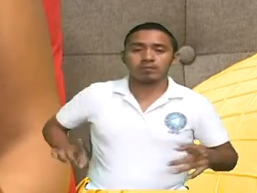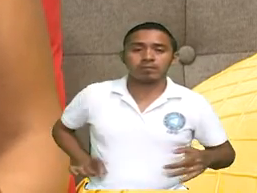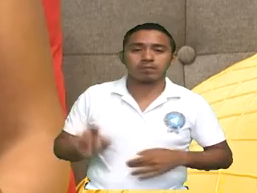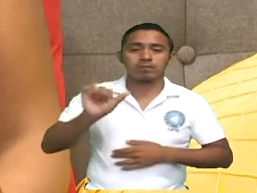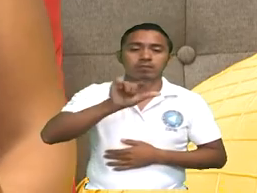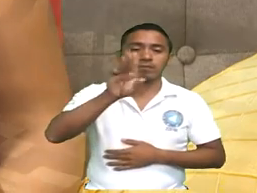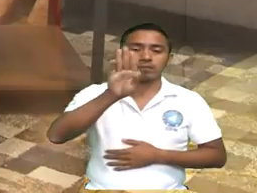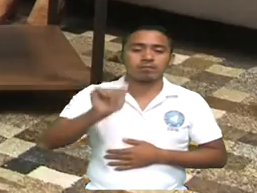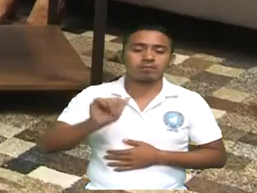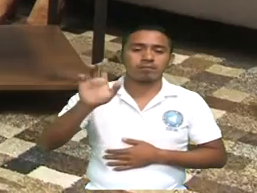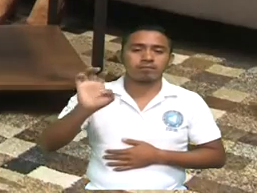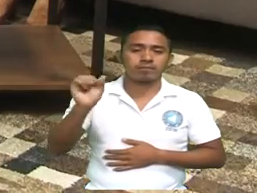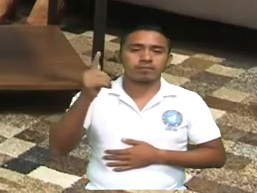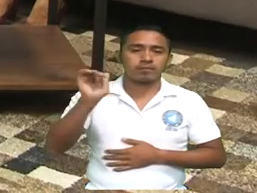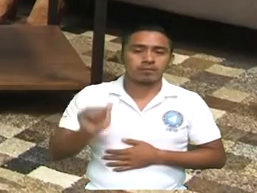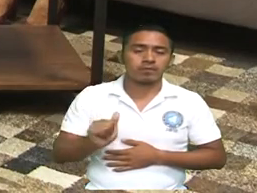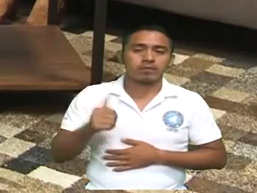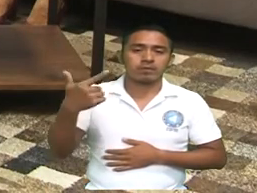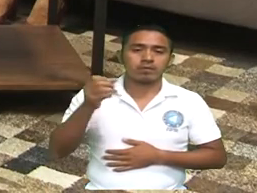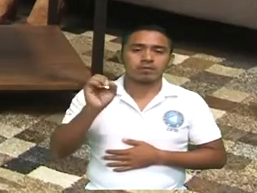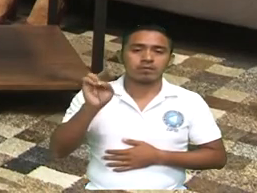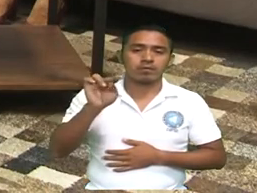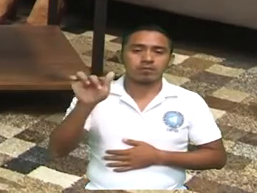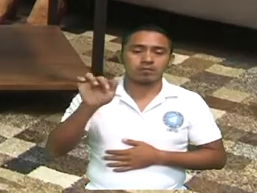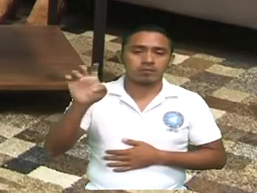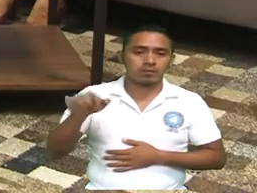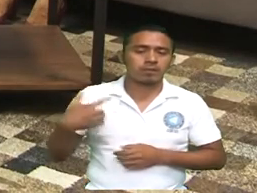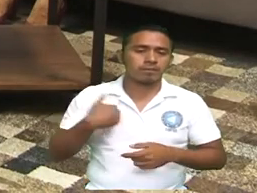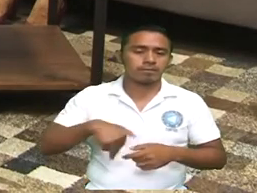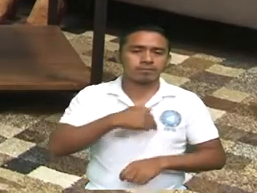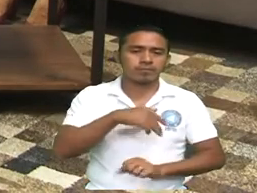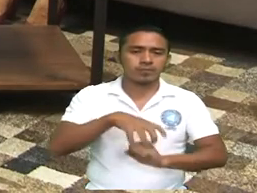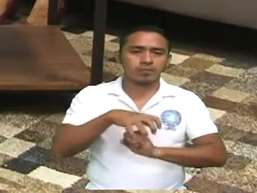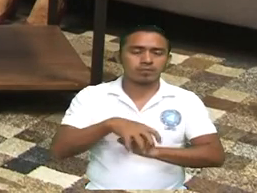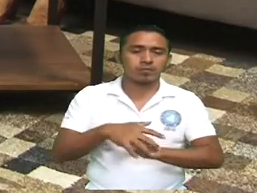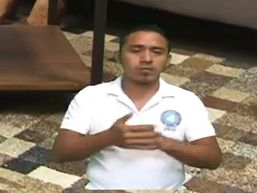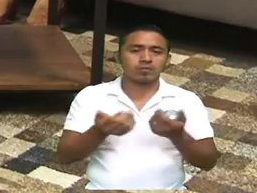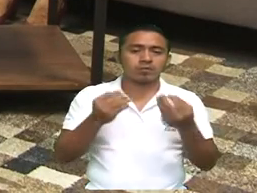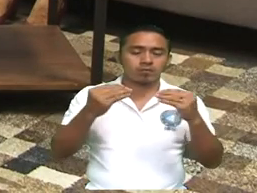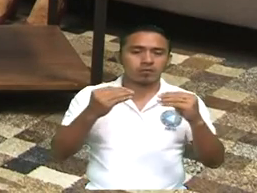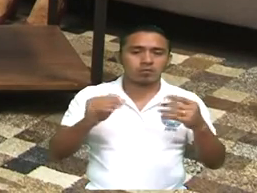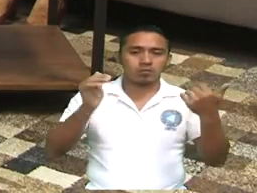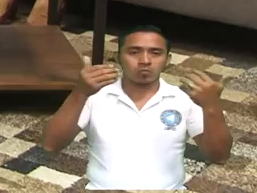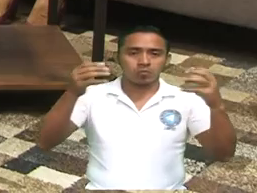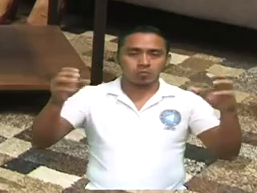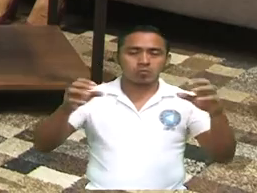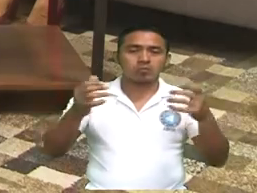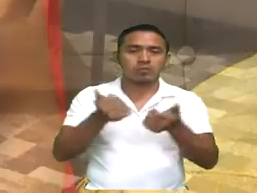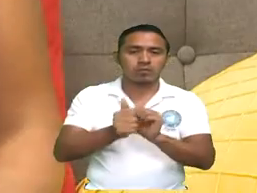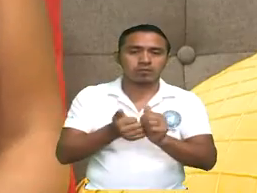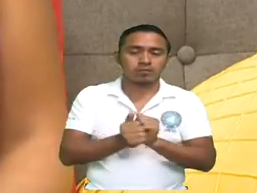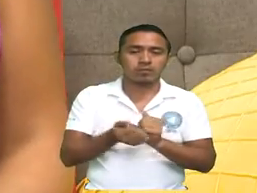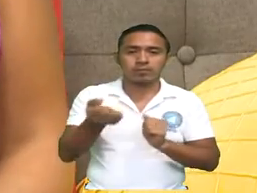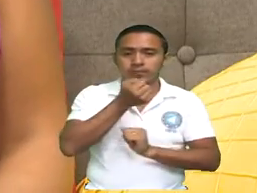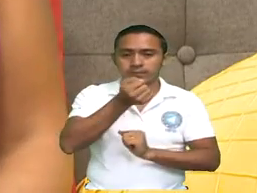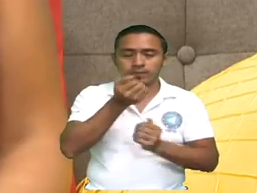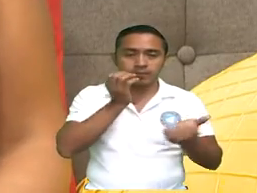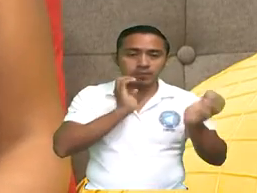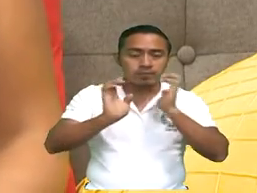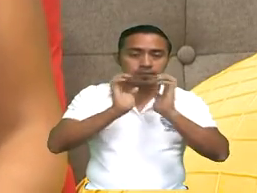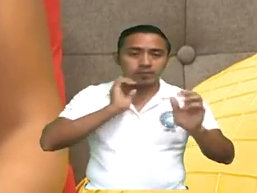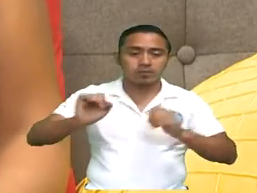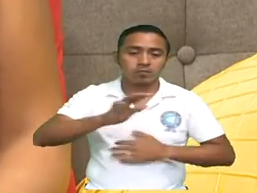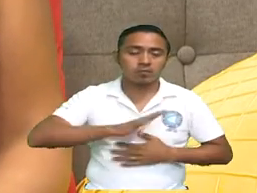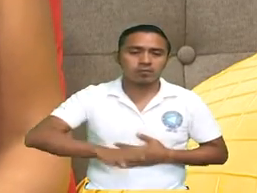Comisión de Educación, Cultura, Deportes y Medios de Comunicación Social de la Asamblea Nacional. Y antes de la pausa, precisamente hablábamos un